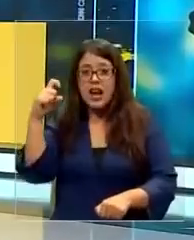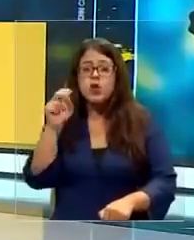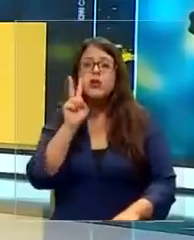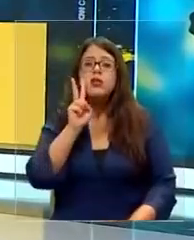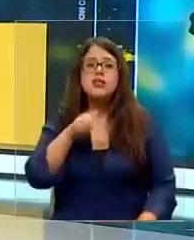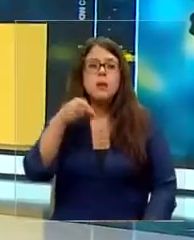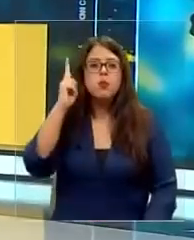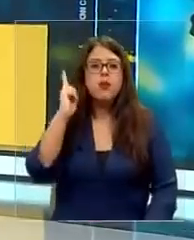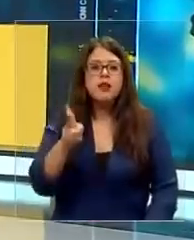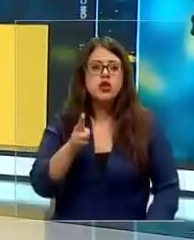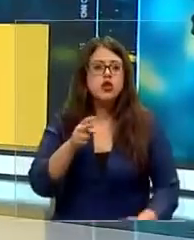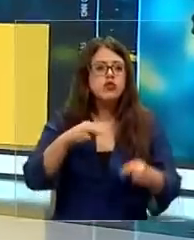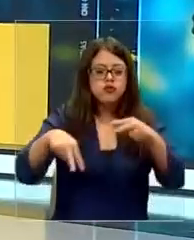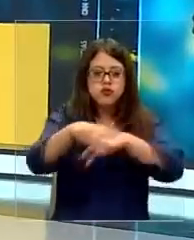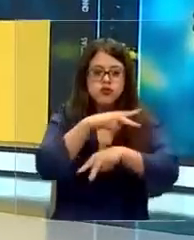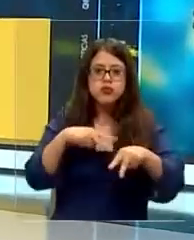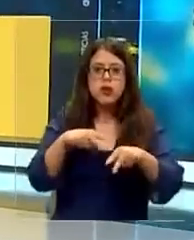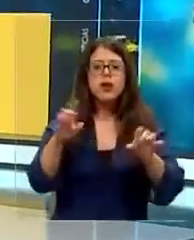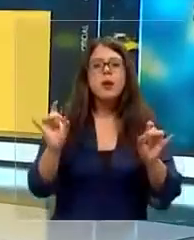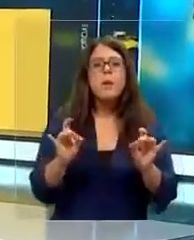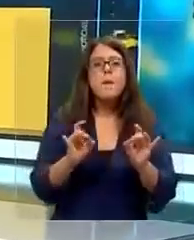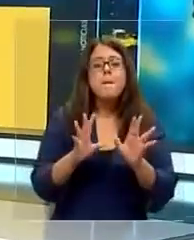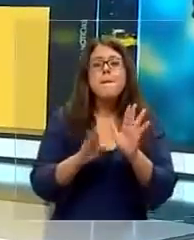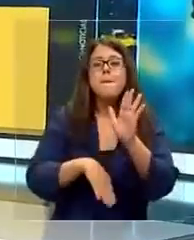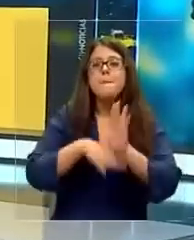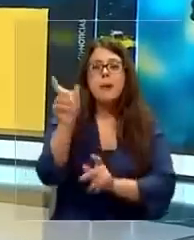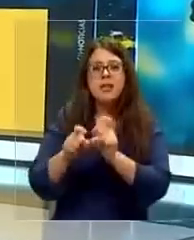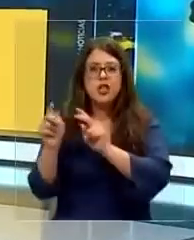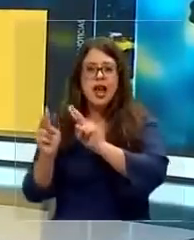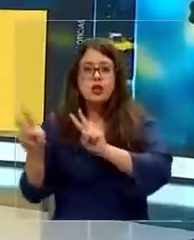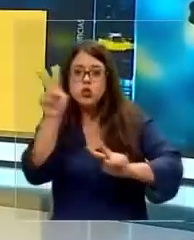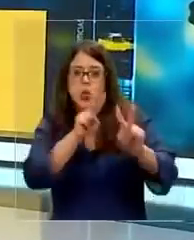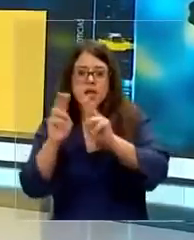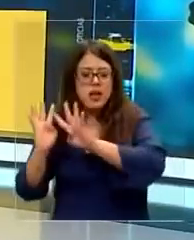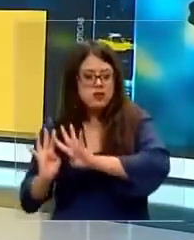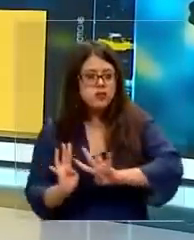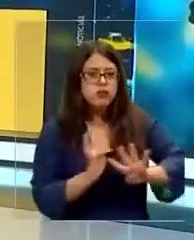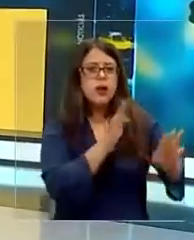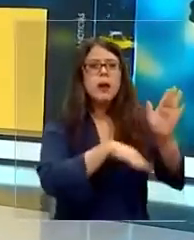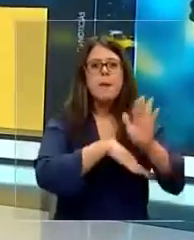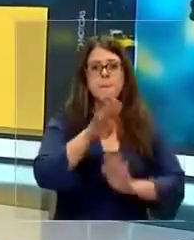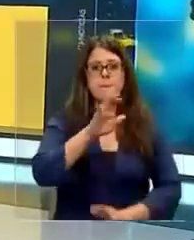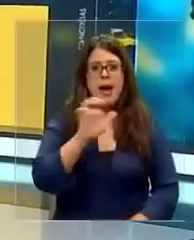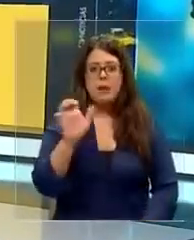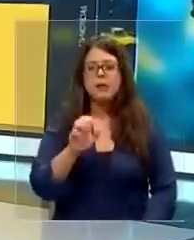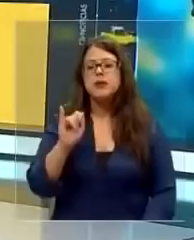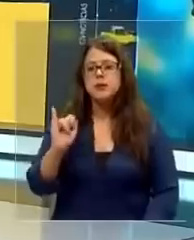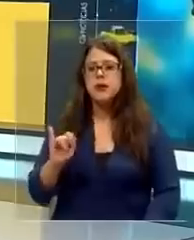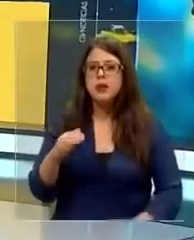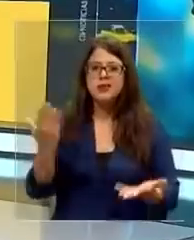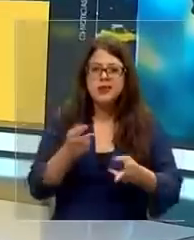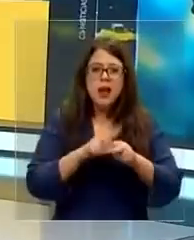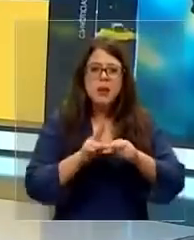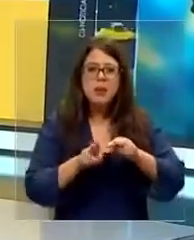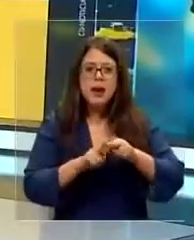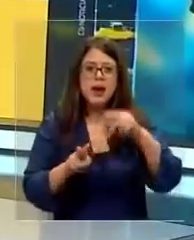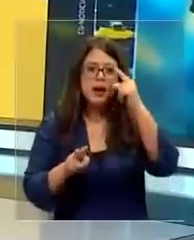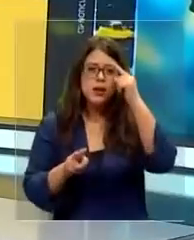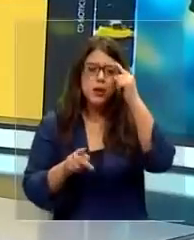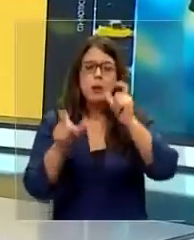restricciones de movilidad, se espera que lleguen más turistas y esto podría aumentar las emergencias. Claro que sí. ¿Cómo se están preparando